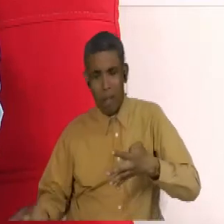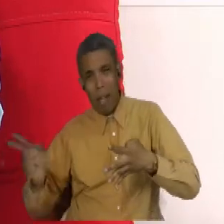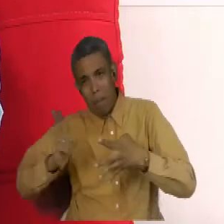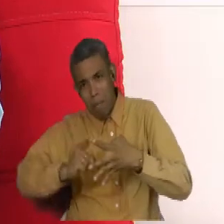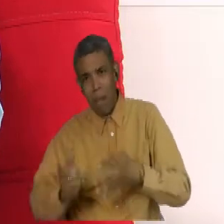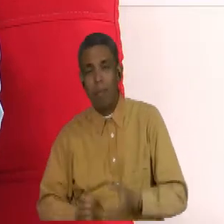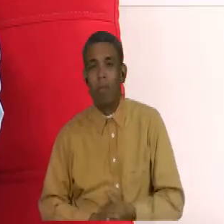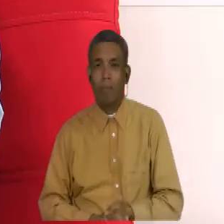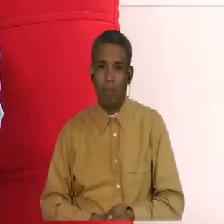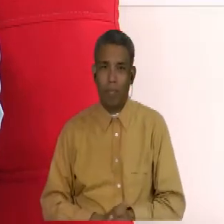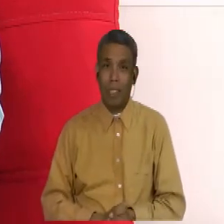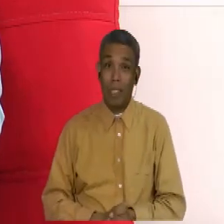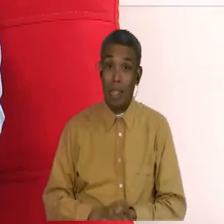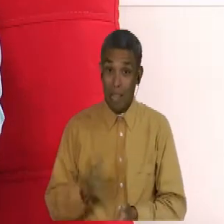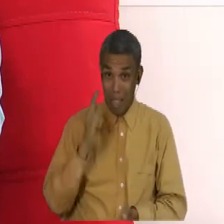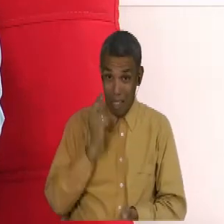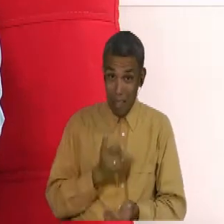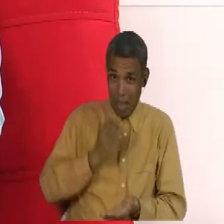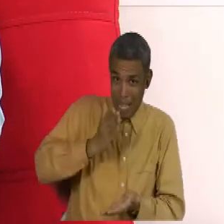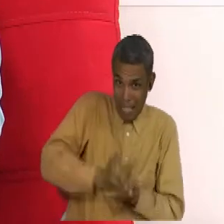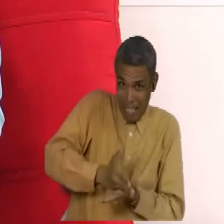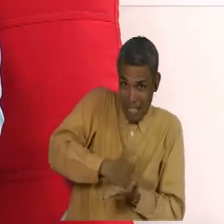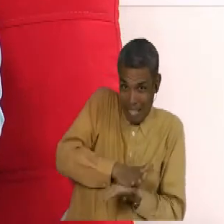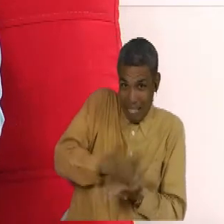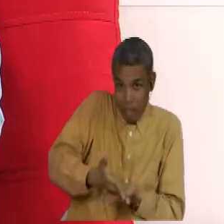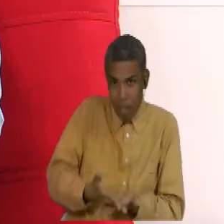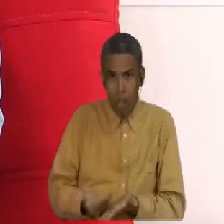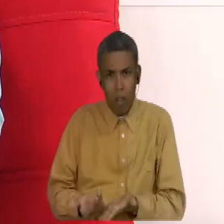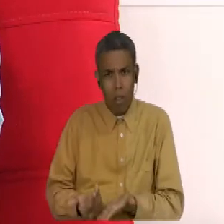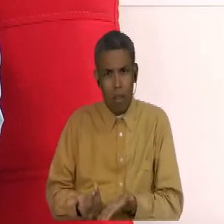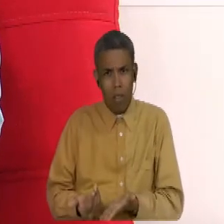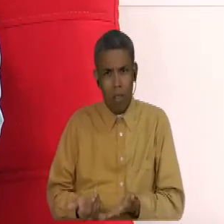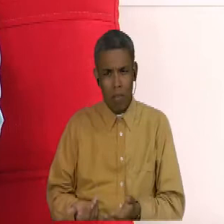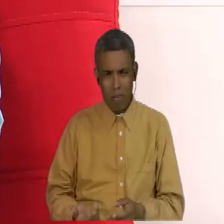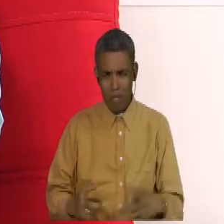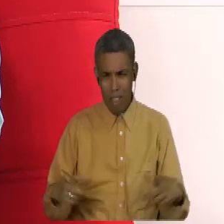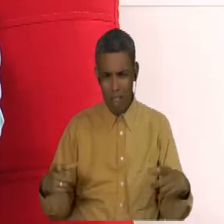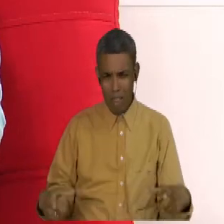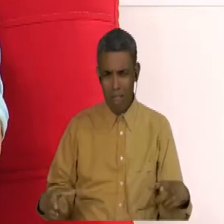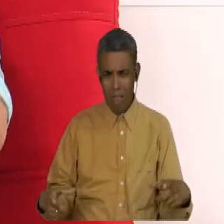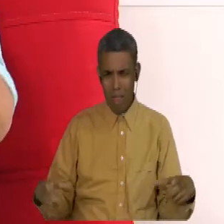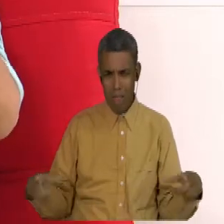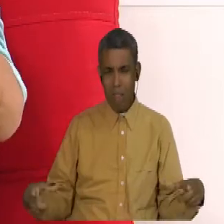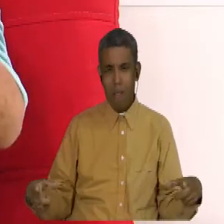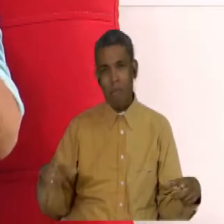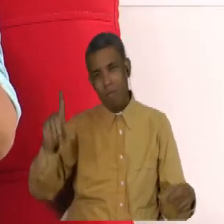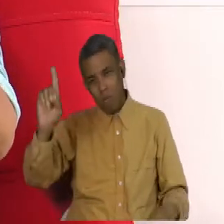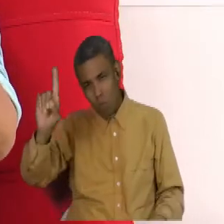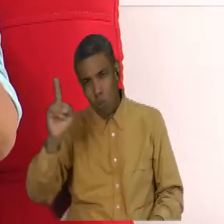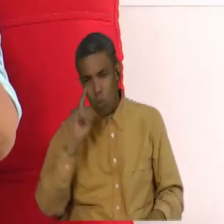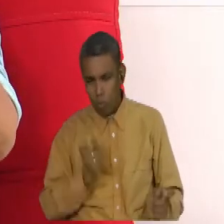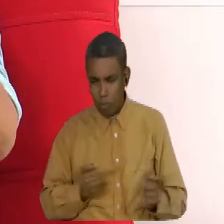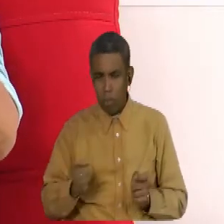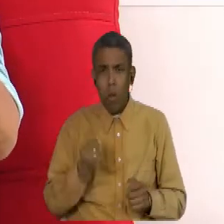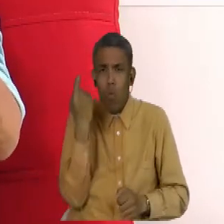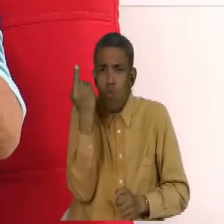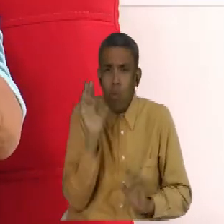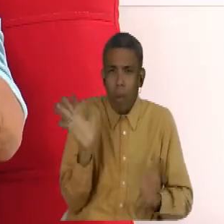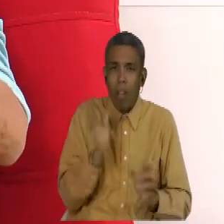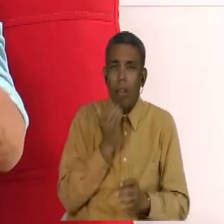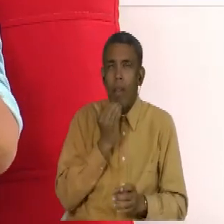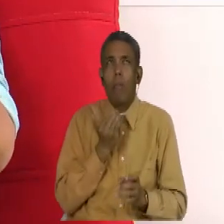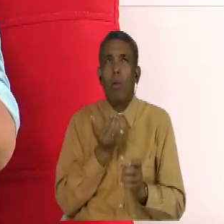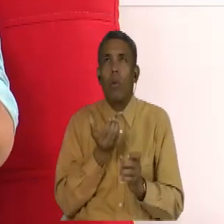eso, un carbohidrato más verduras más una proteína. Y en el caso